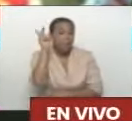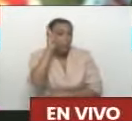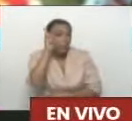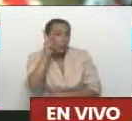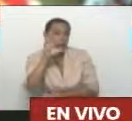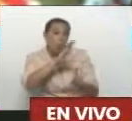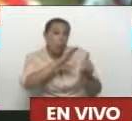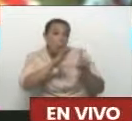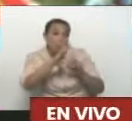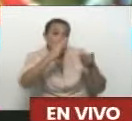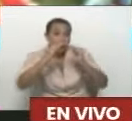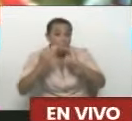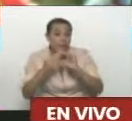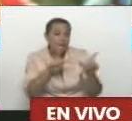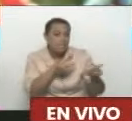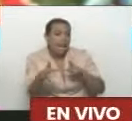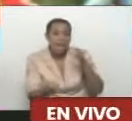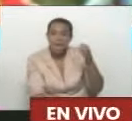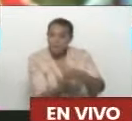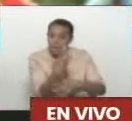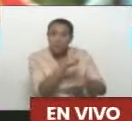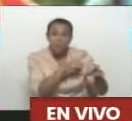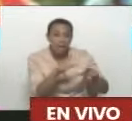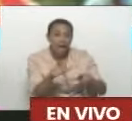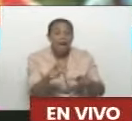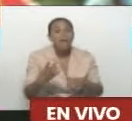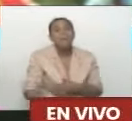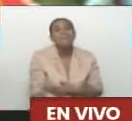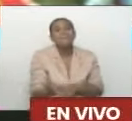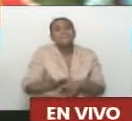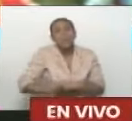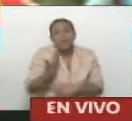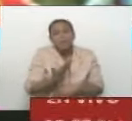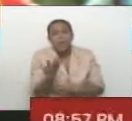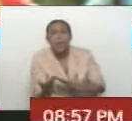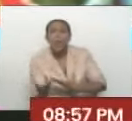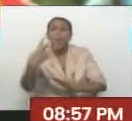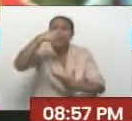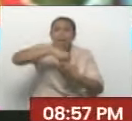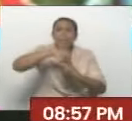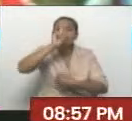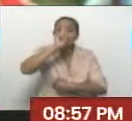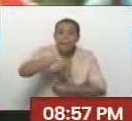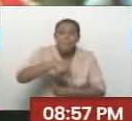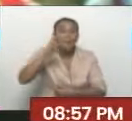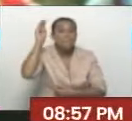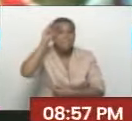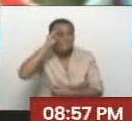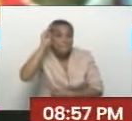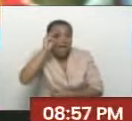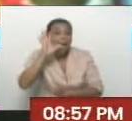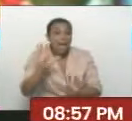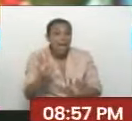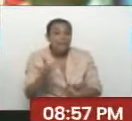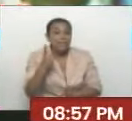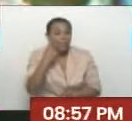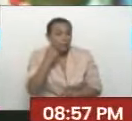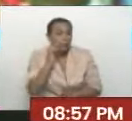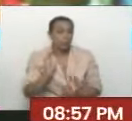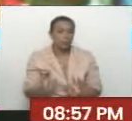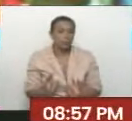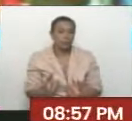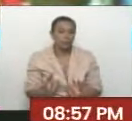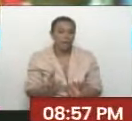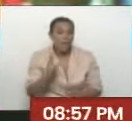de la comunidad que existe ya allí. Creo que es importantísimo que nosotros incorporemos nuestros maestros y maestras de tradición.